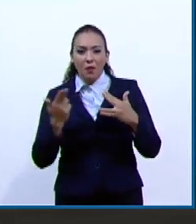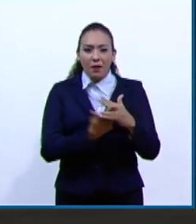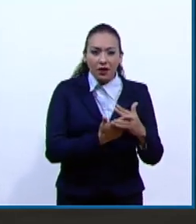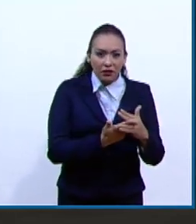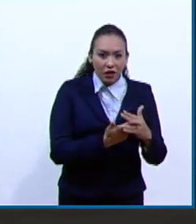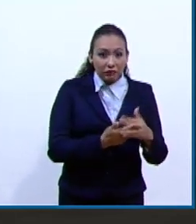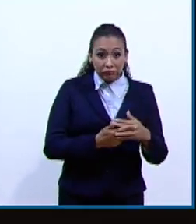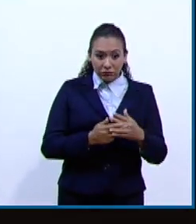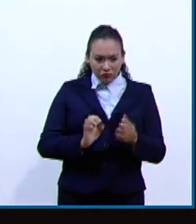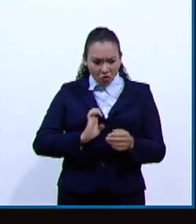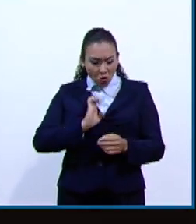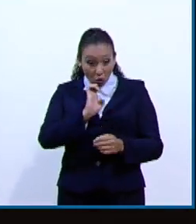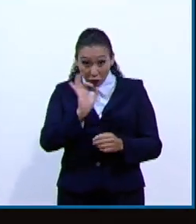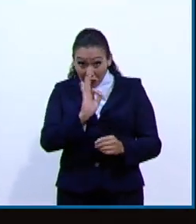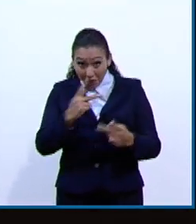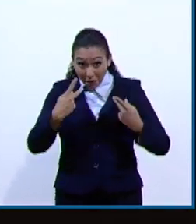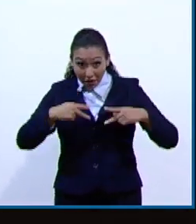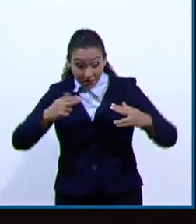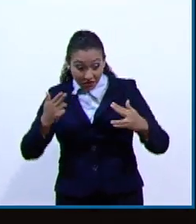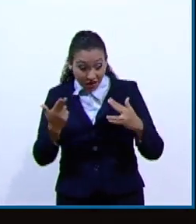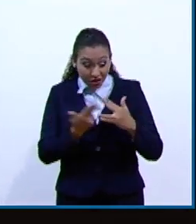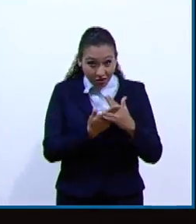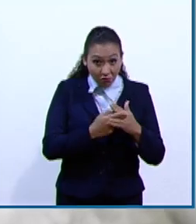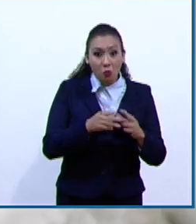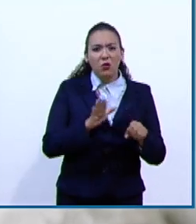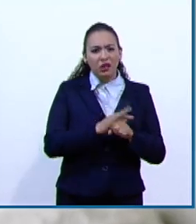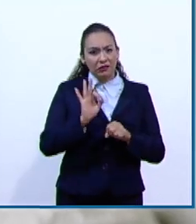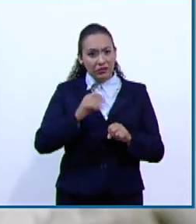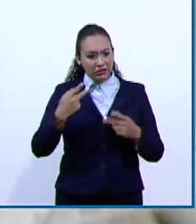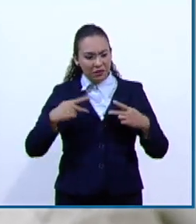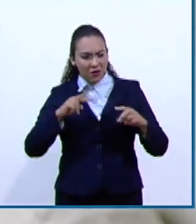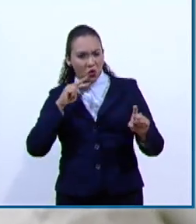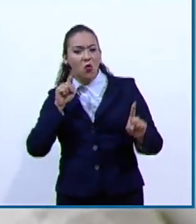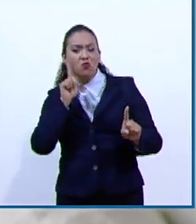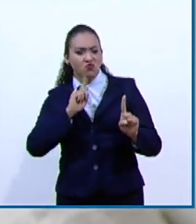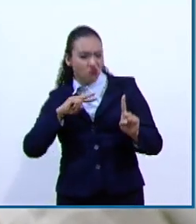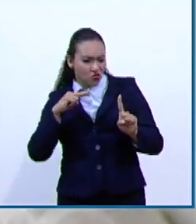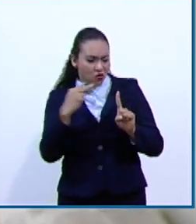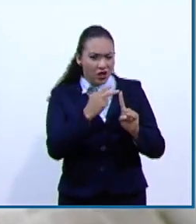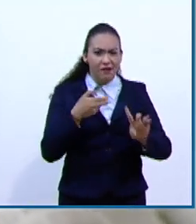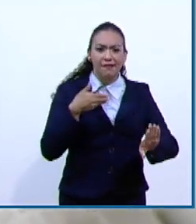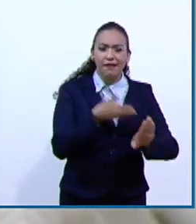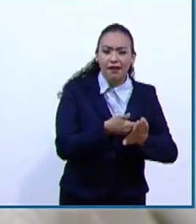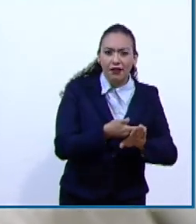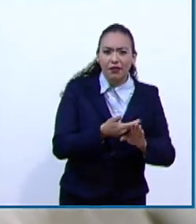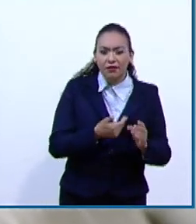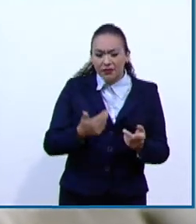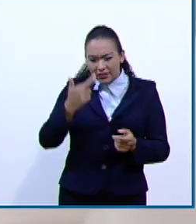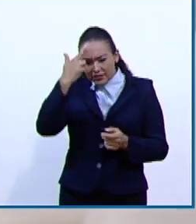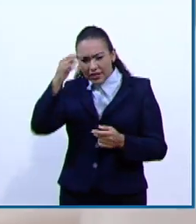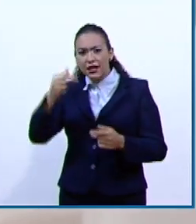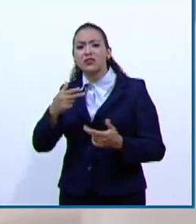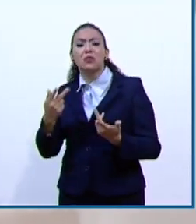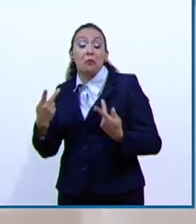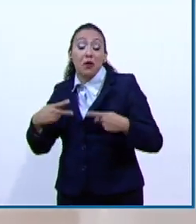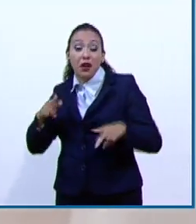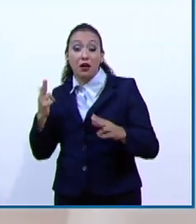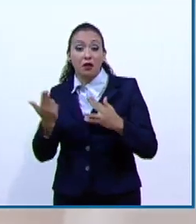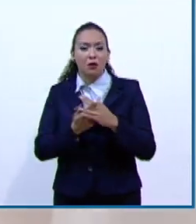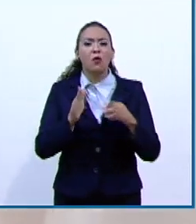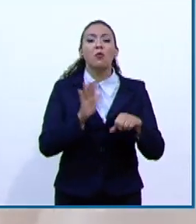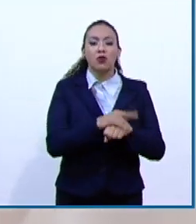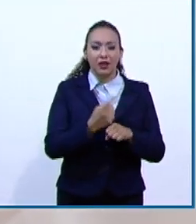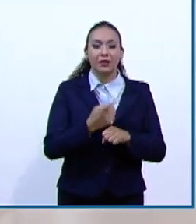Lázaro Ruiz, quien colaboró en la obra Cómo se prueba la violencia por razones de género en el proceso judicial, editada por la Suprema